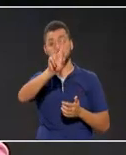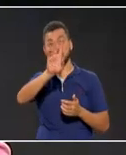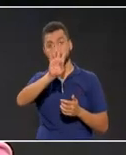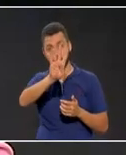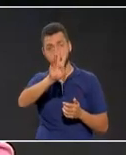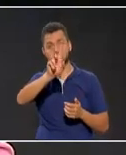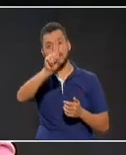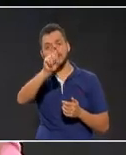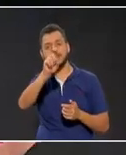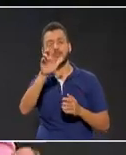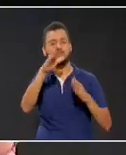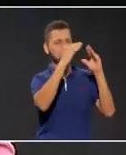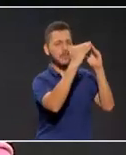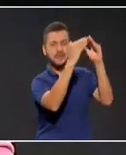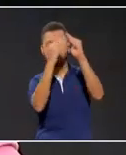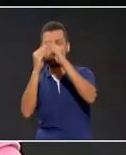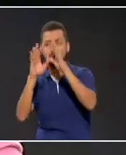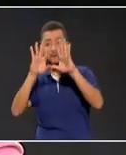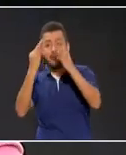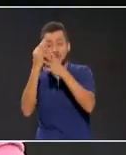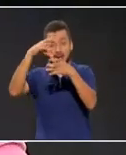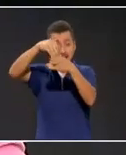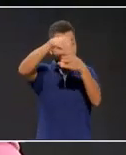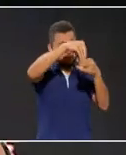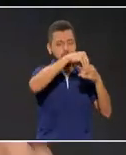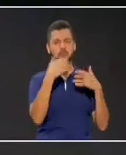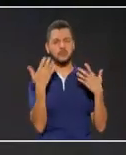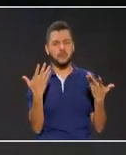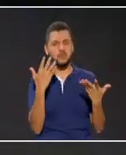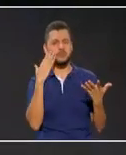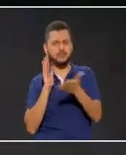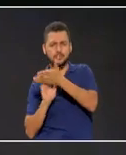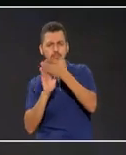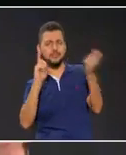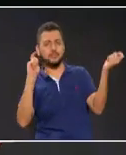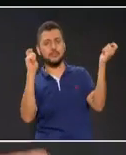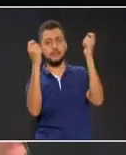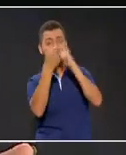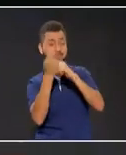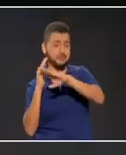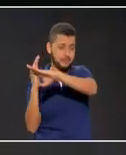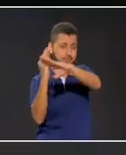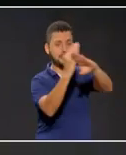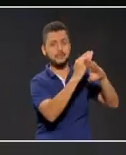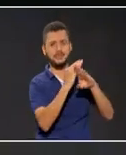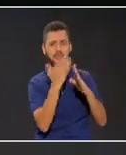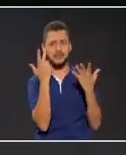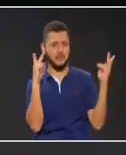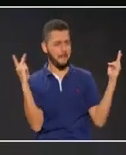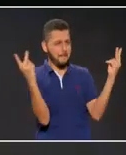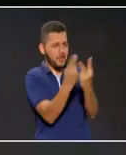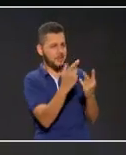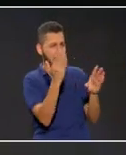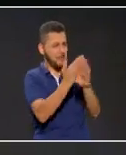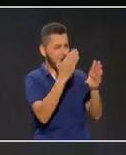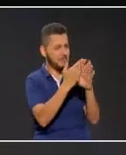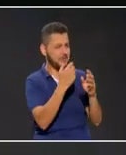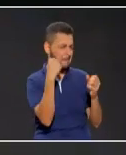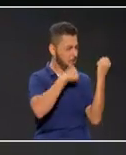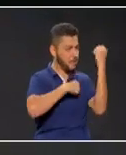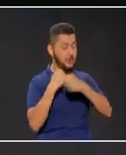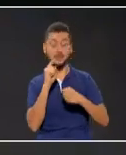hogares que lideramos, seguramente transformamos las soluciones de la ciudad de Medellín. Nosotros proponemos cumplir con el protocolo de